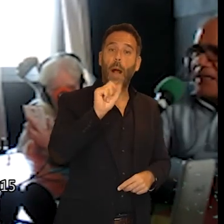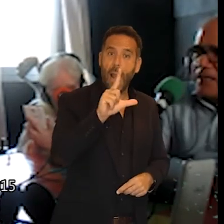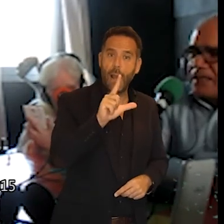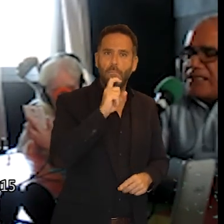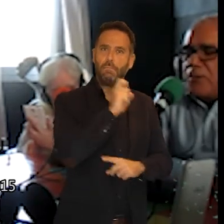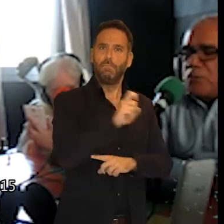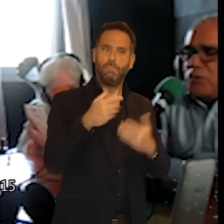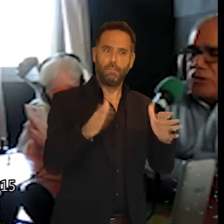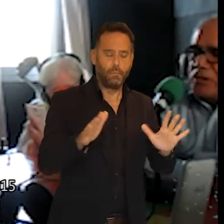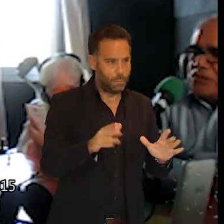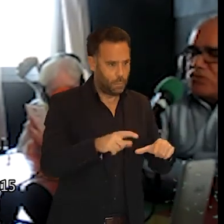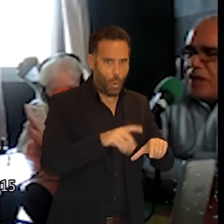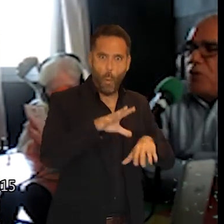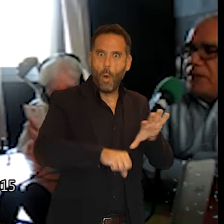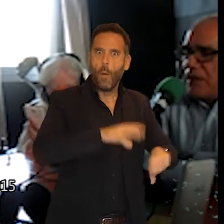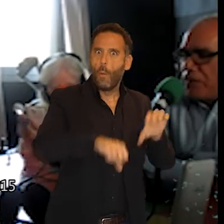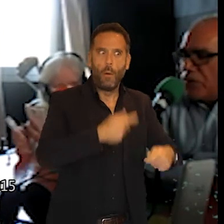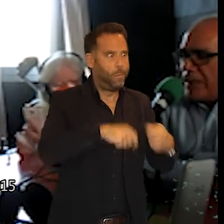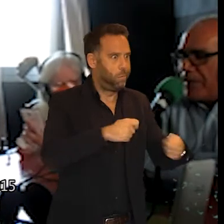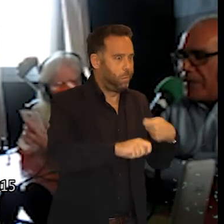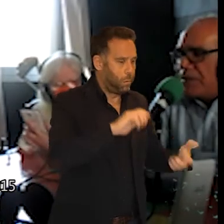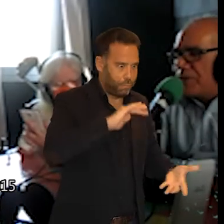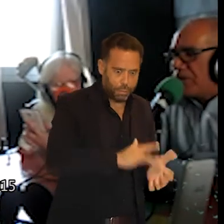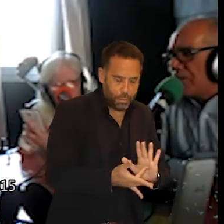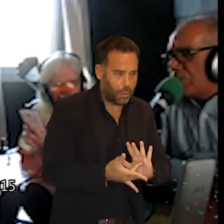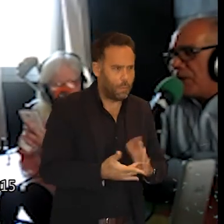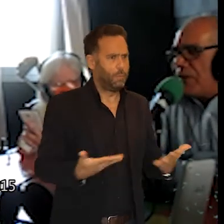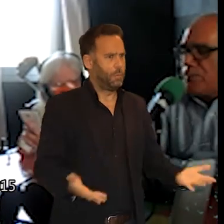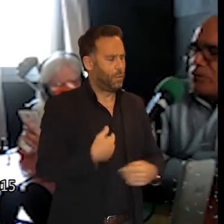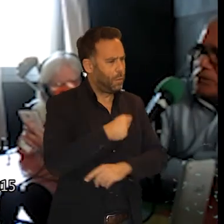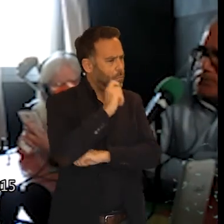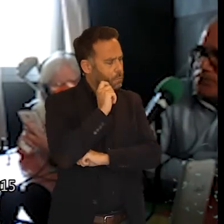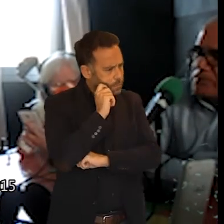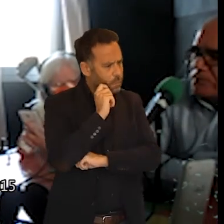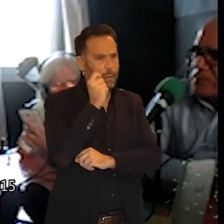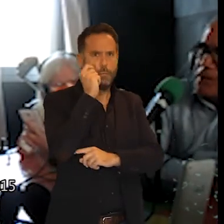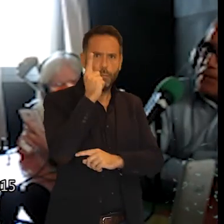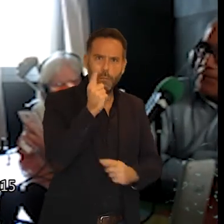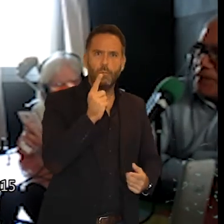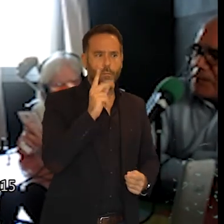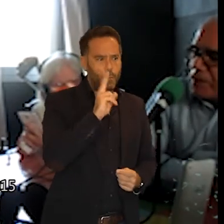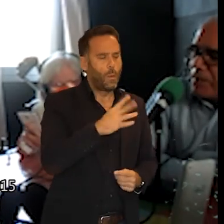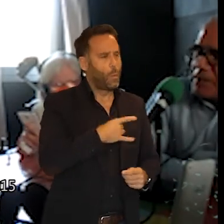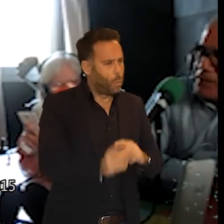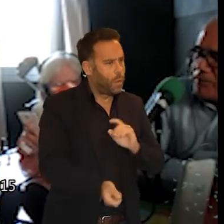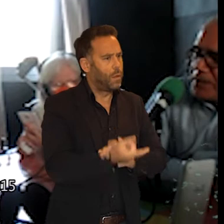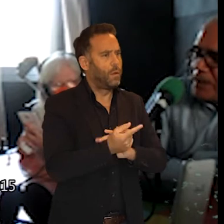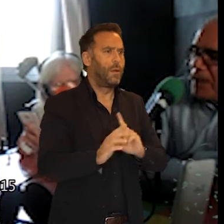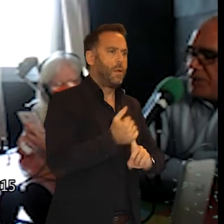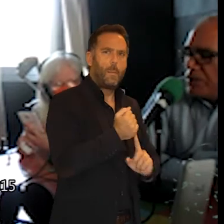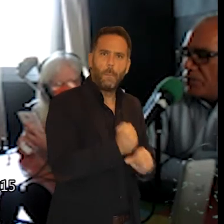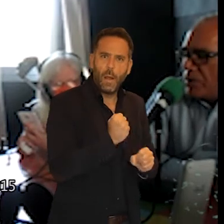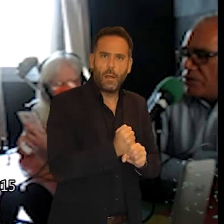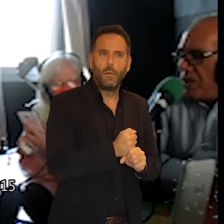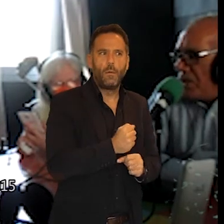muestras, tuvieron mucha aceptación. Y a partir de ahí, pues, vimos la posibilidad de que se pudiera crear empleo, que es lo más difícil,